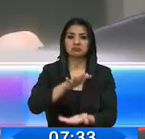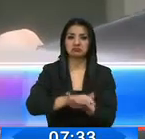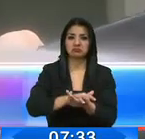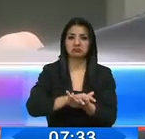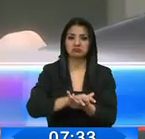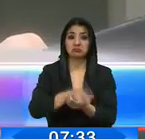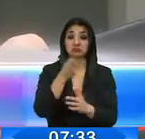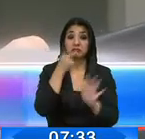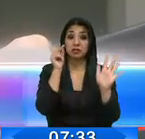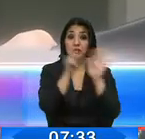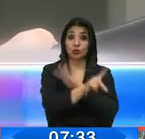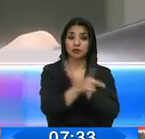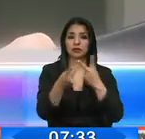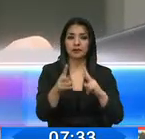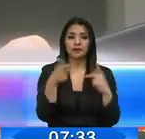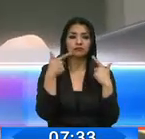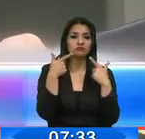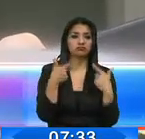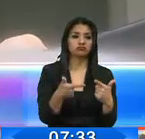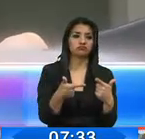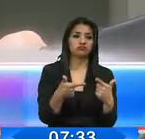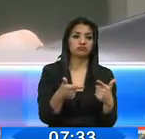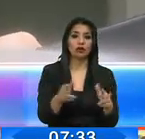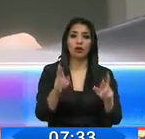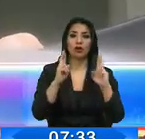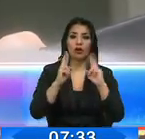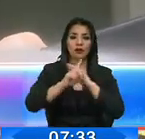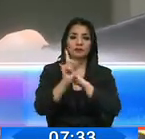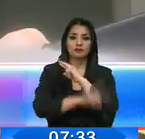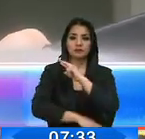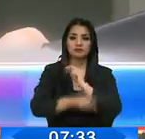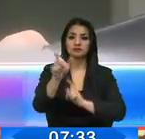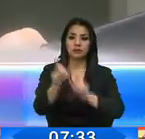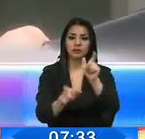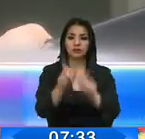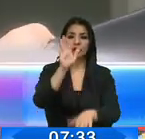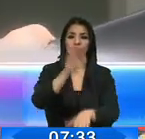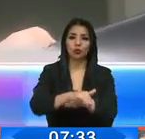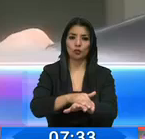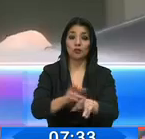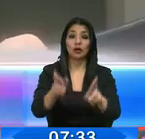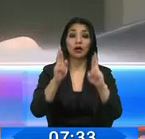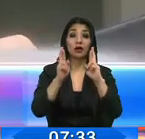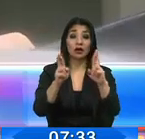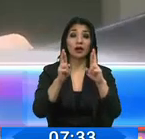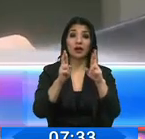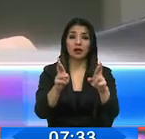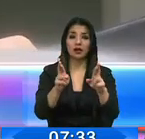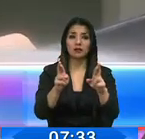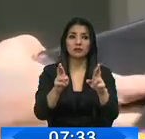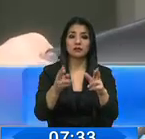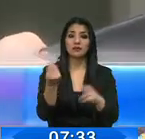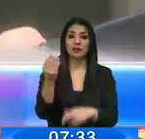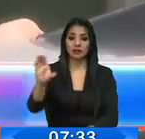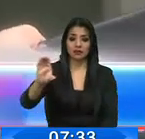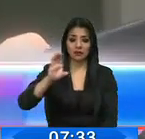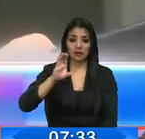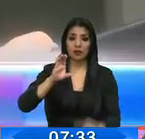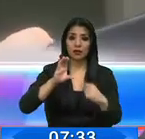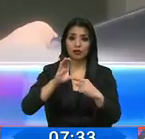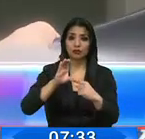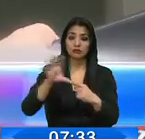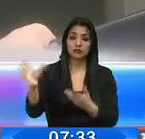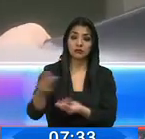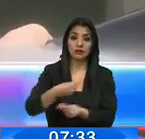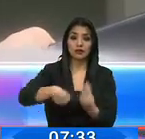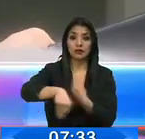es la denuncia, sino el seguimiento y ojalá la sanción a los culpables y ojalá el encuentro de ese dinero mal habido que está